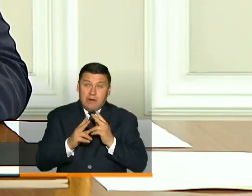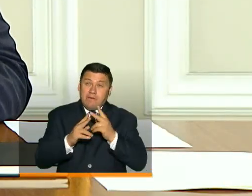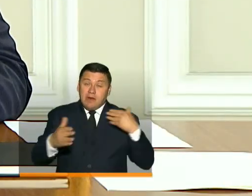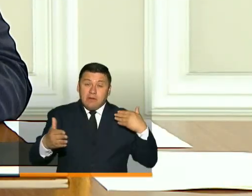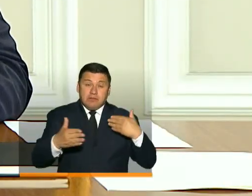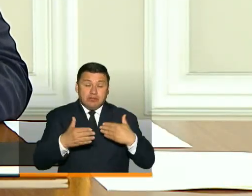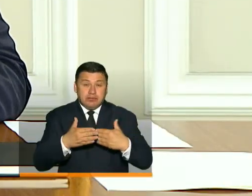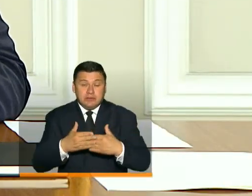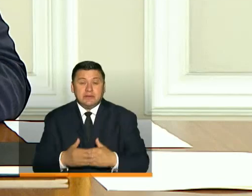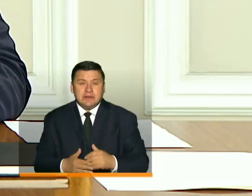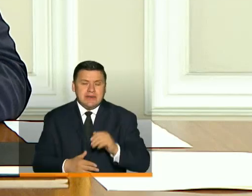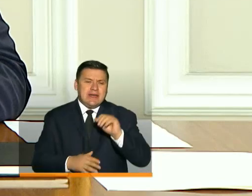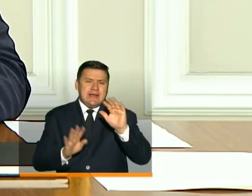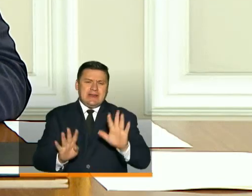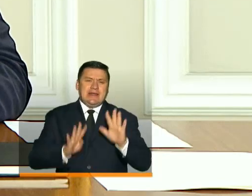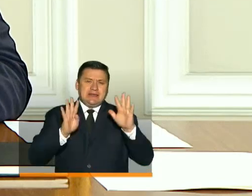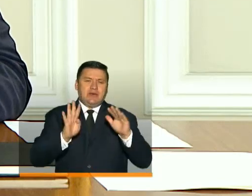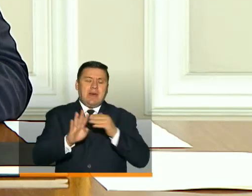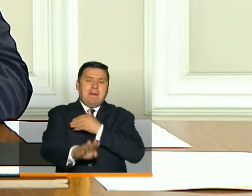fecha